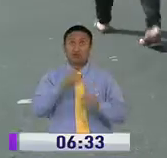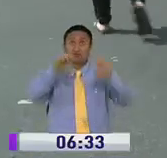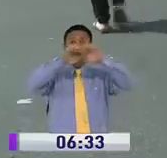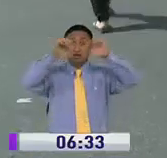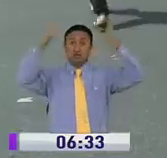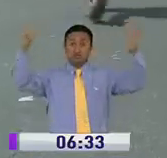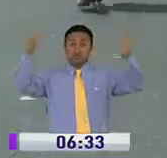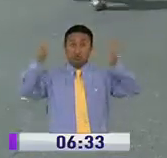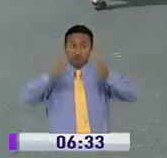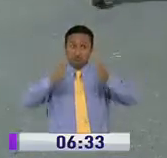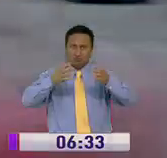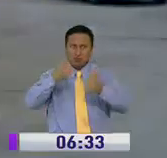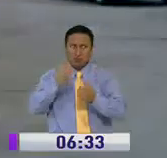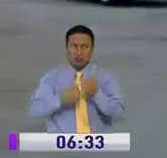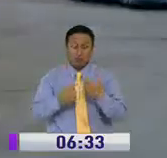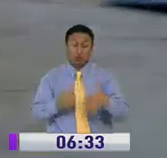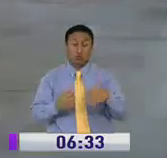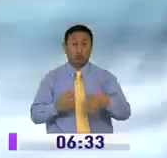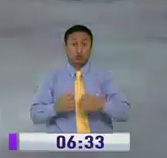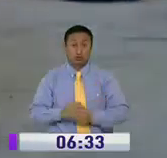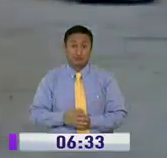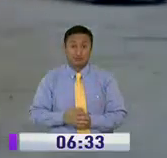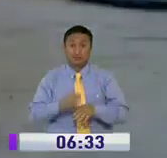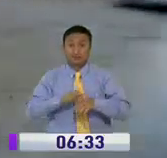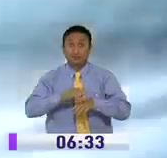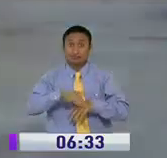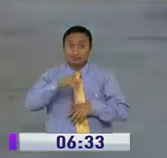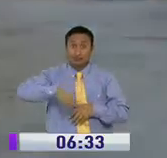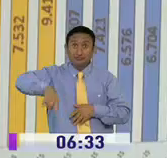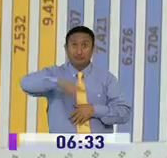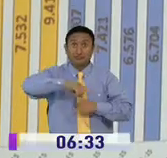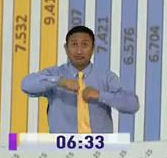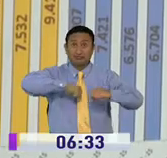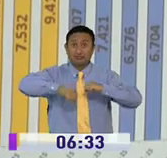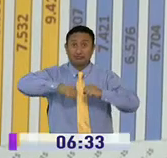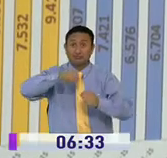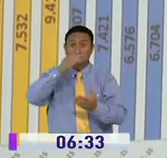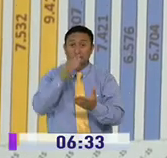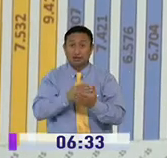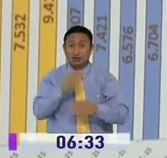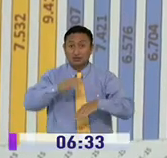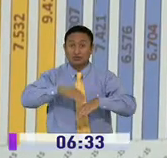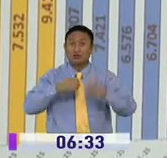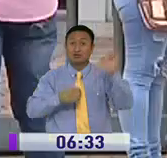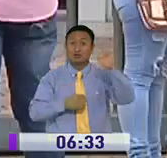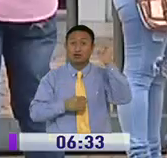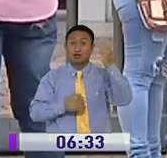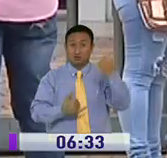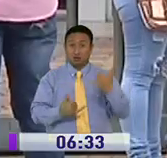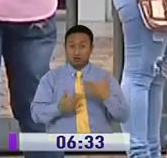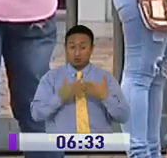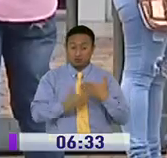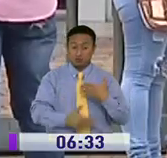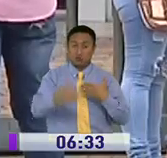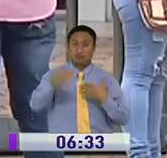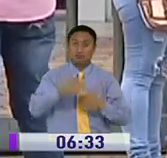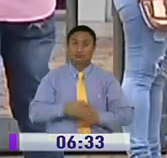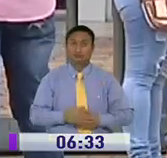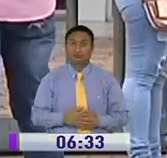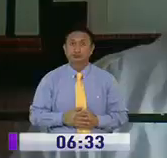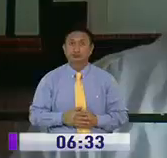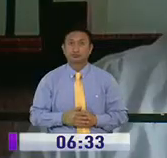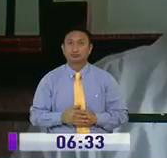micros, medianas y grandes empresas, ya que muchas han parado su producción por la emergencia sanitaria que rige en el país.